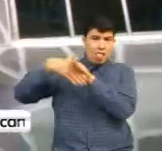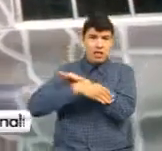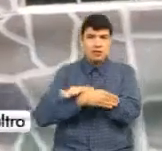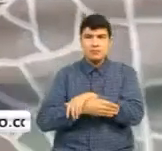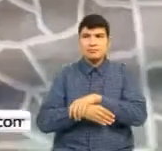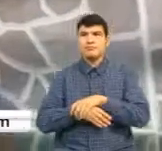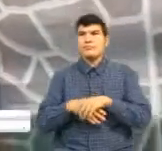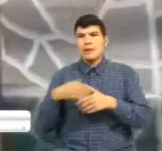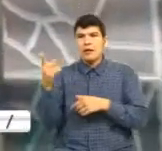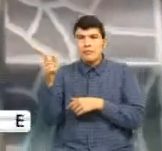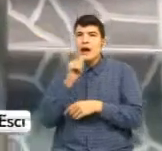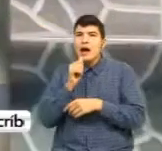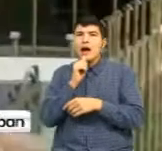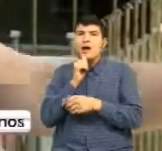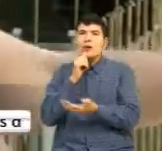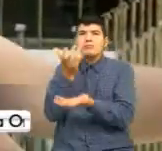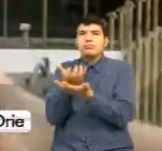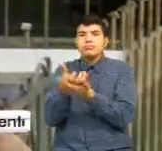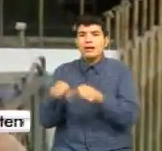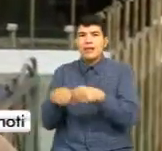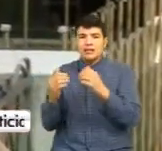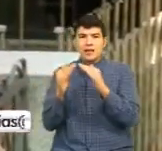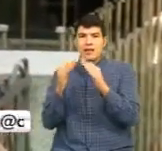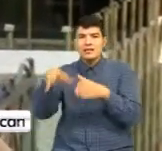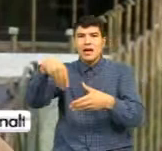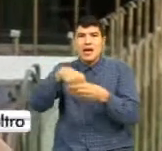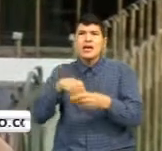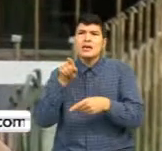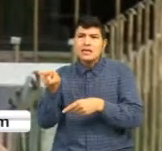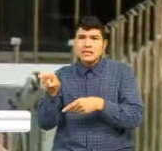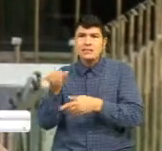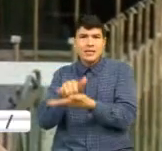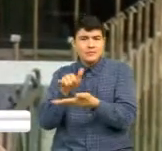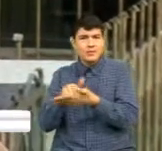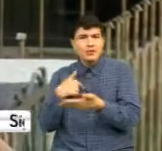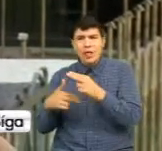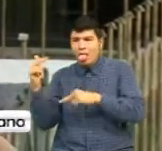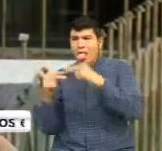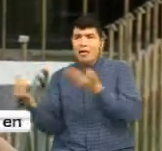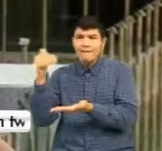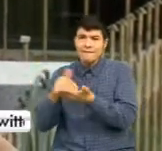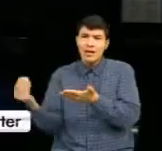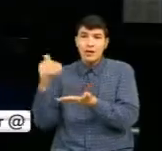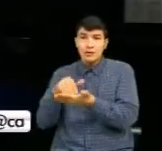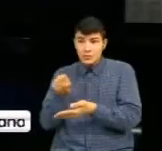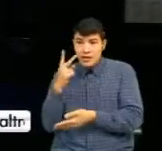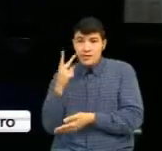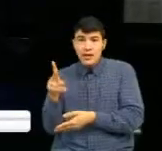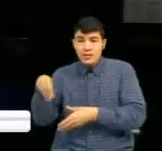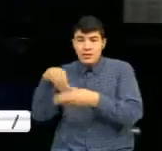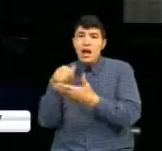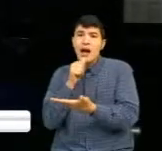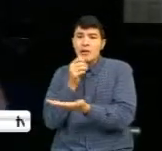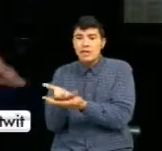que me está destruyendo la casa por dentro porque eso lo he tenido que arreglar en varias oportunidades y como usted vio adentro la humedad sigue eso don luís